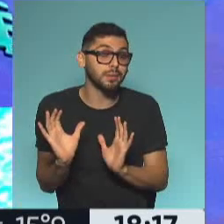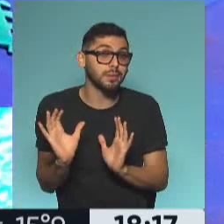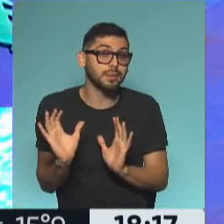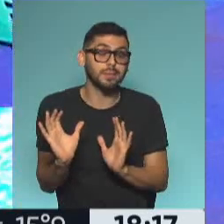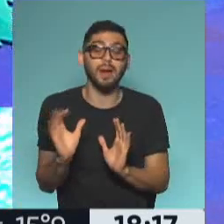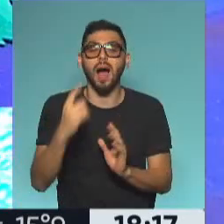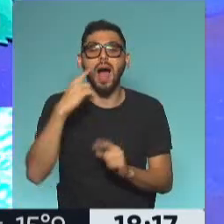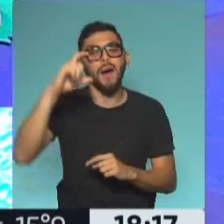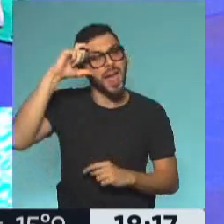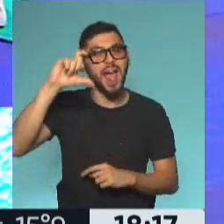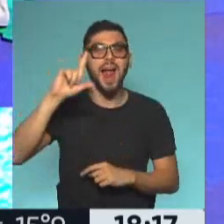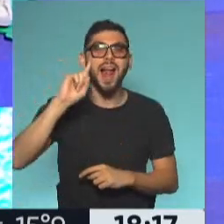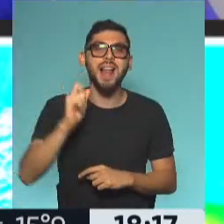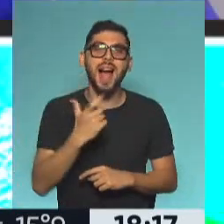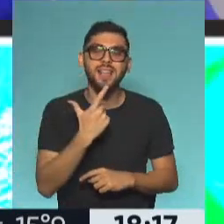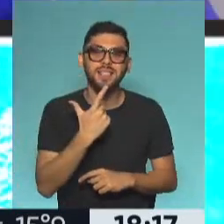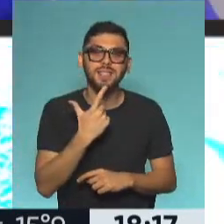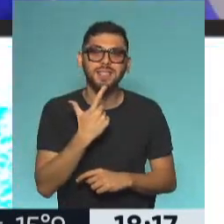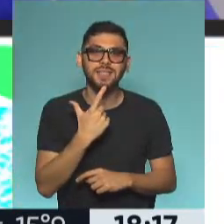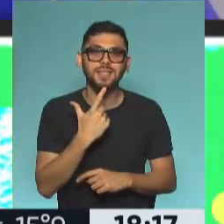Elías. Elías. A ver, Elías.